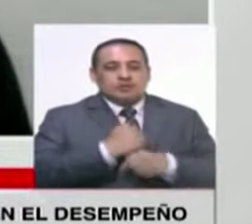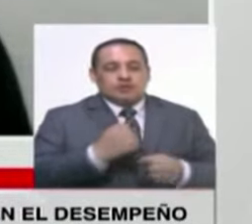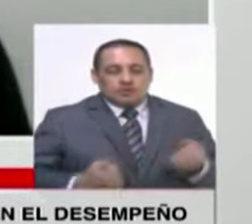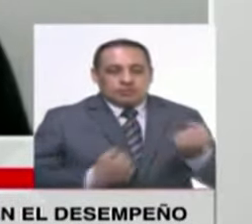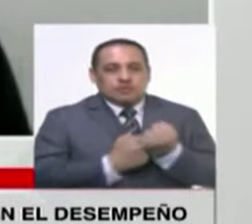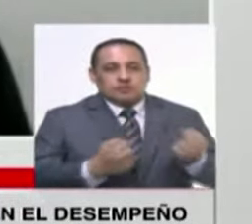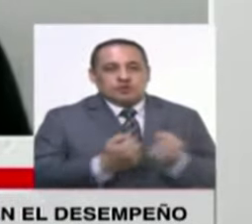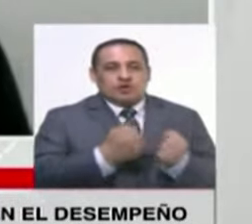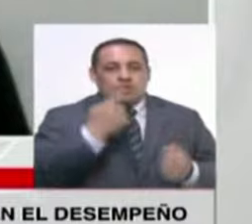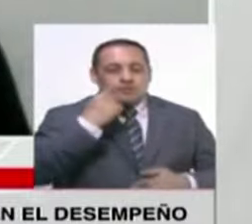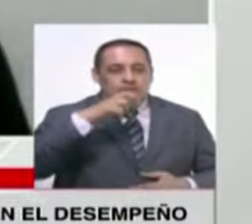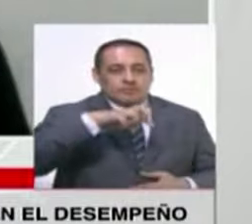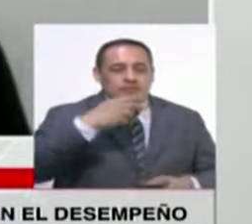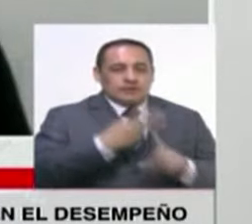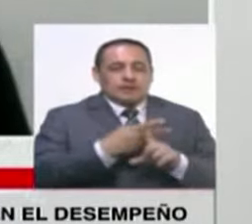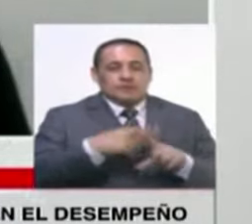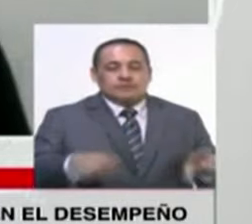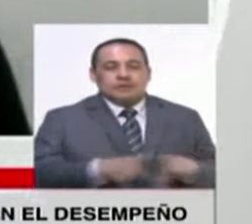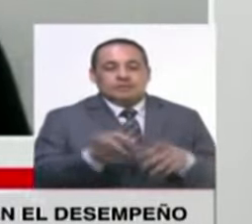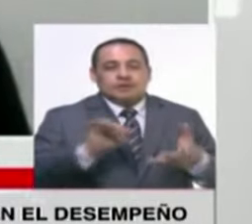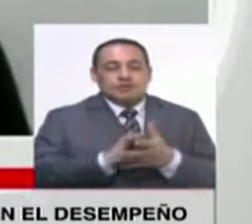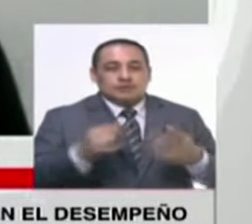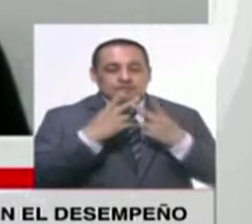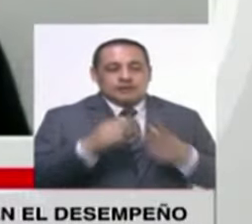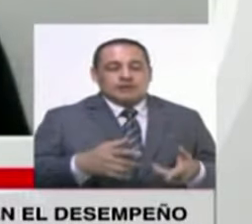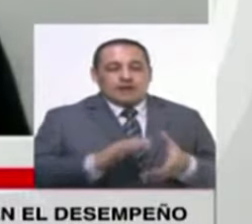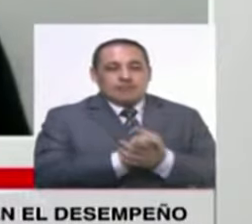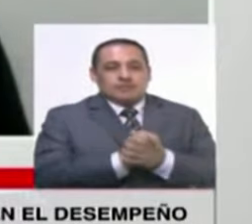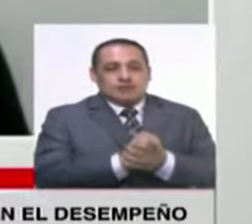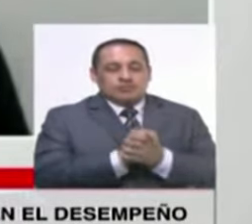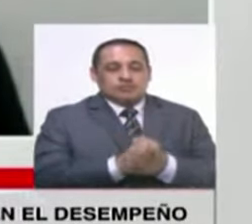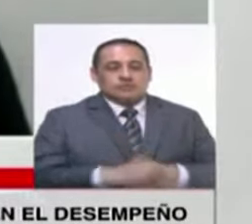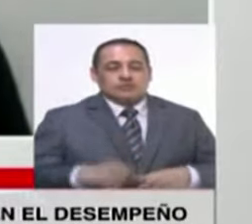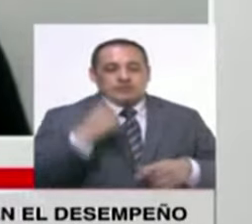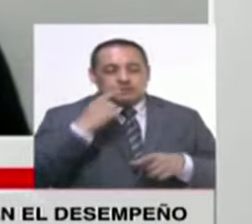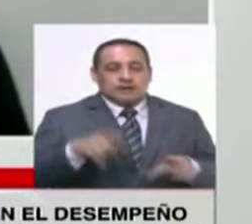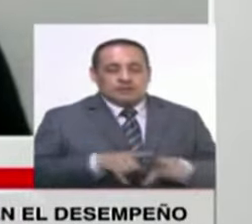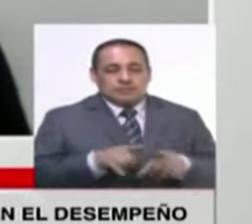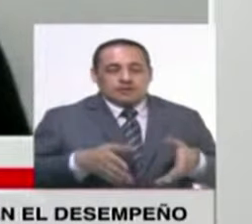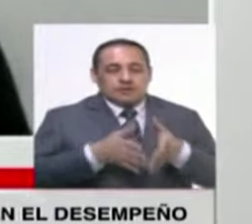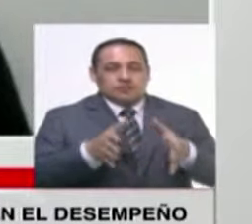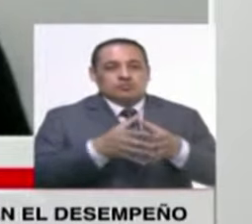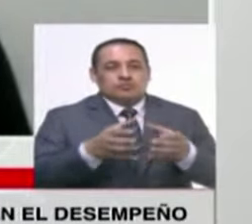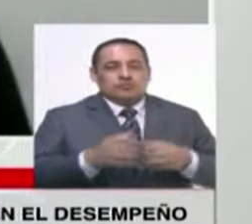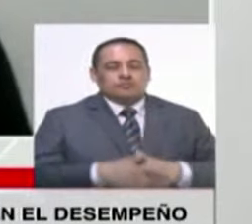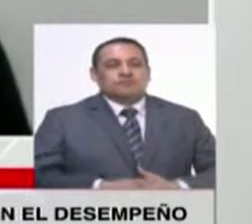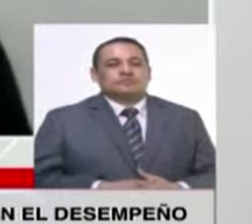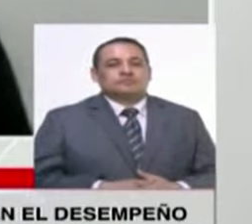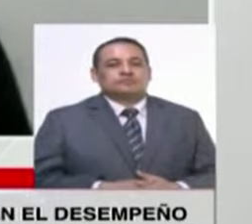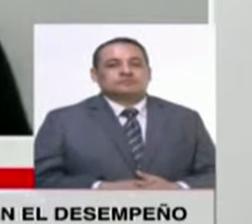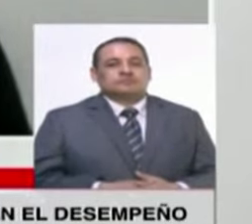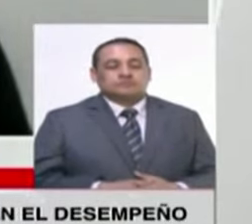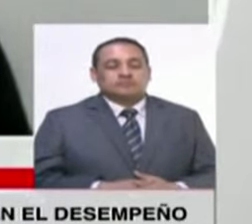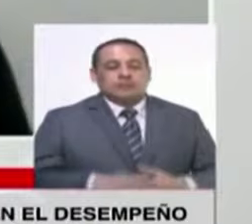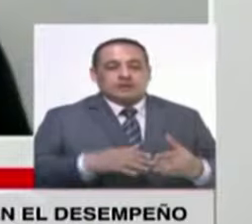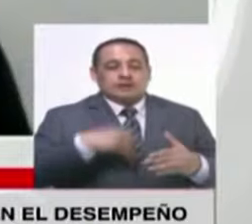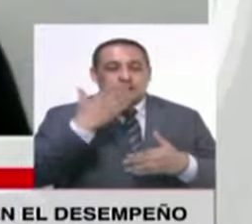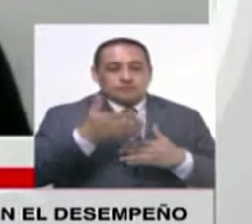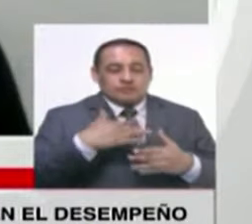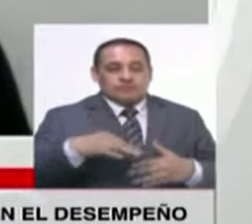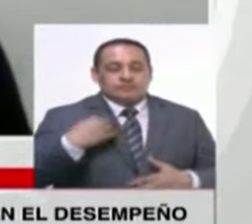señor Pedro Pablo Kuczynski, porque también era amigo de mía en la línea de Perú Posible. Posterior a eso, el